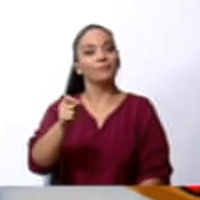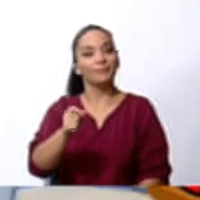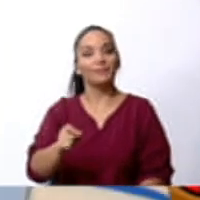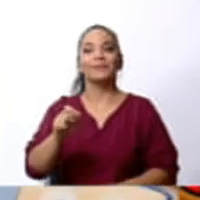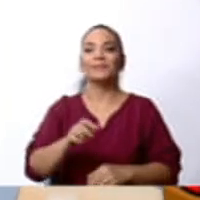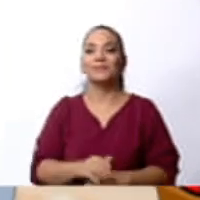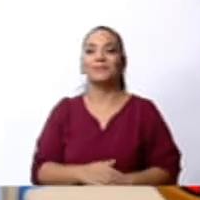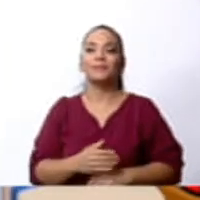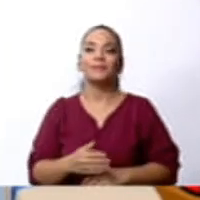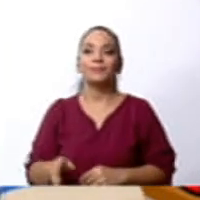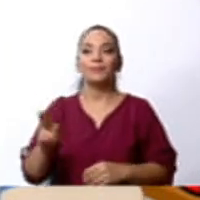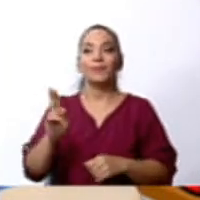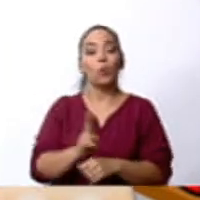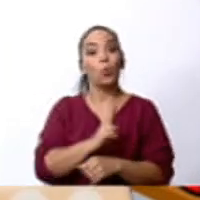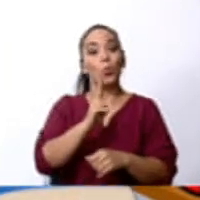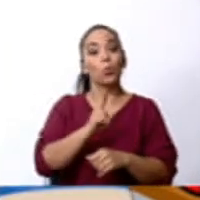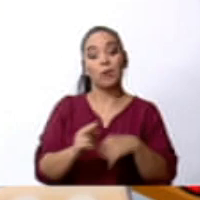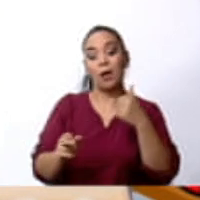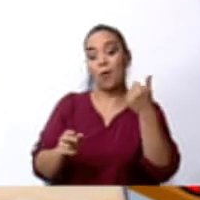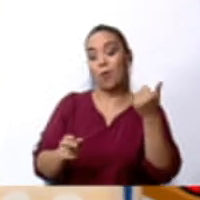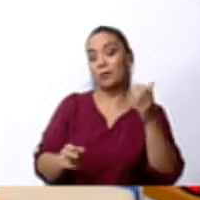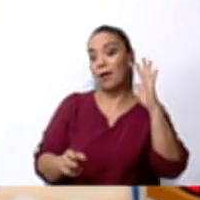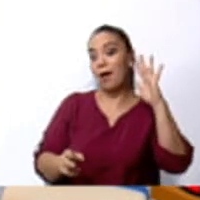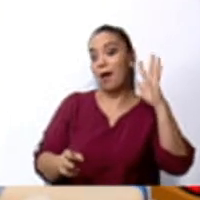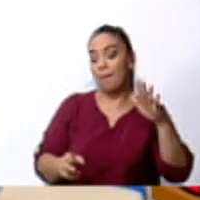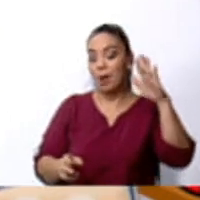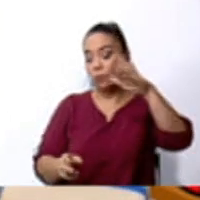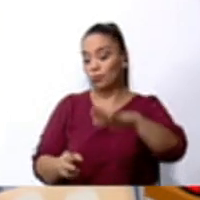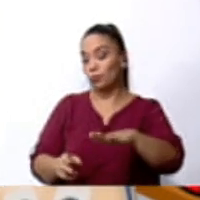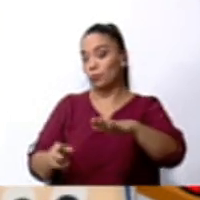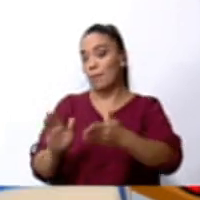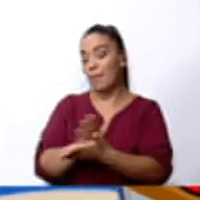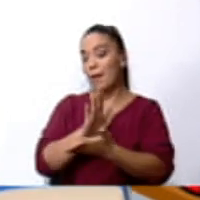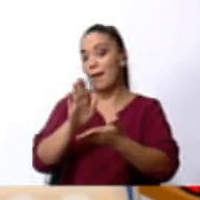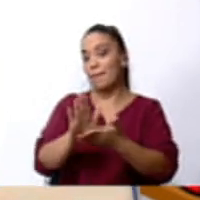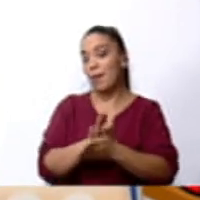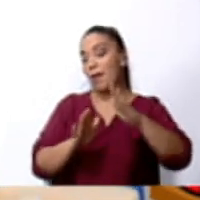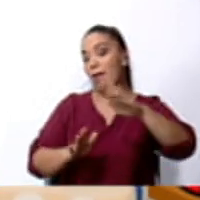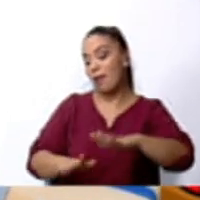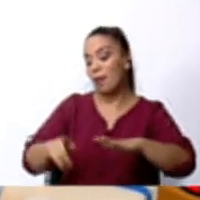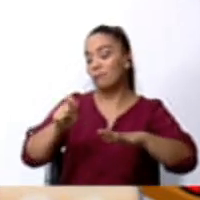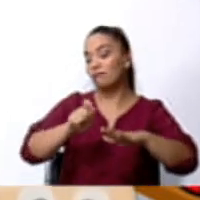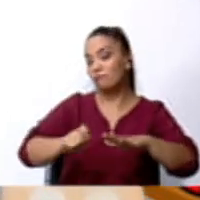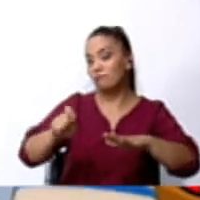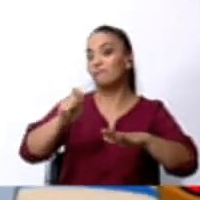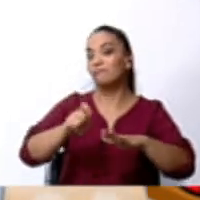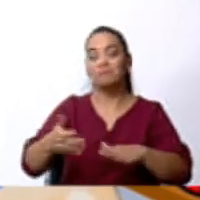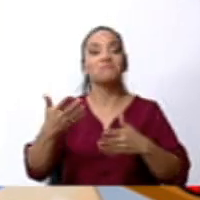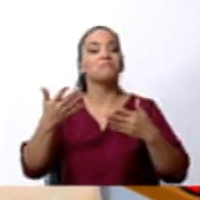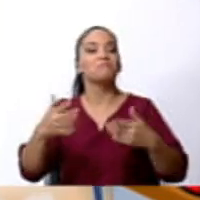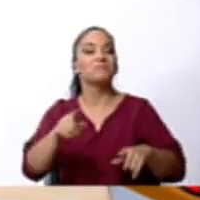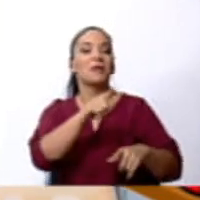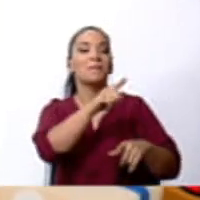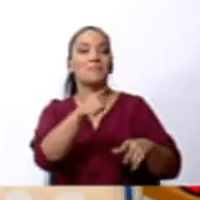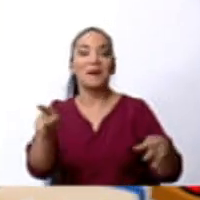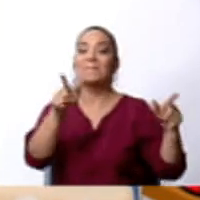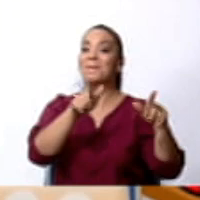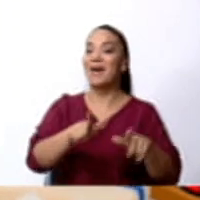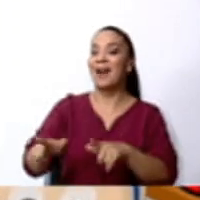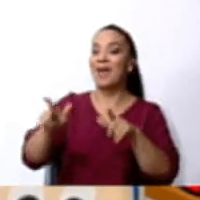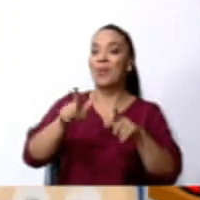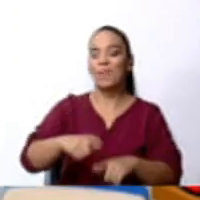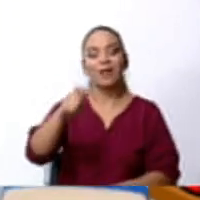manito. Usa tu otra mano para sostener la hojita. Ya estás preparado para escribir